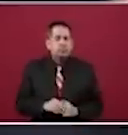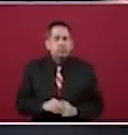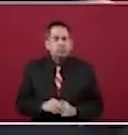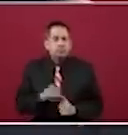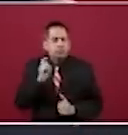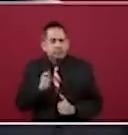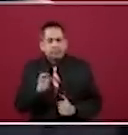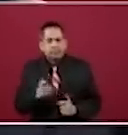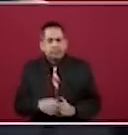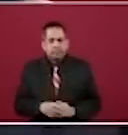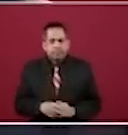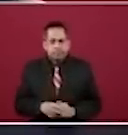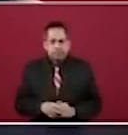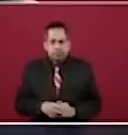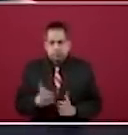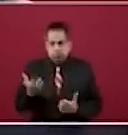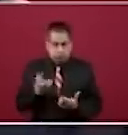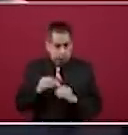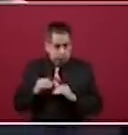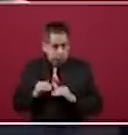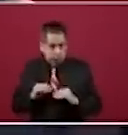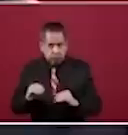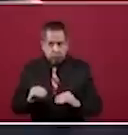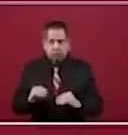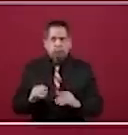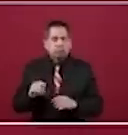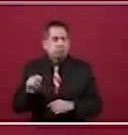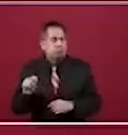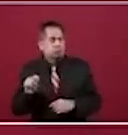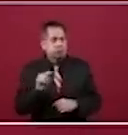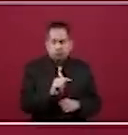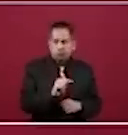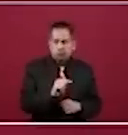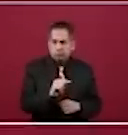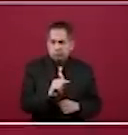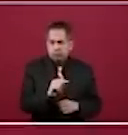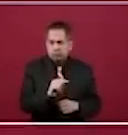se actuó y se